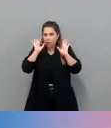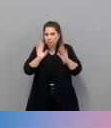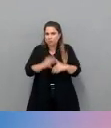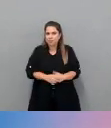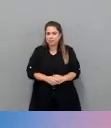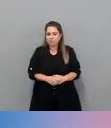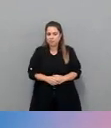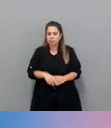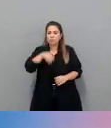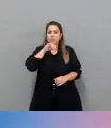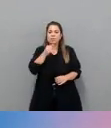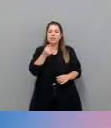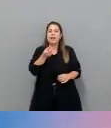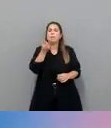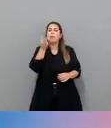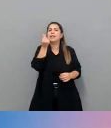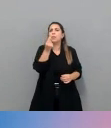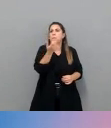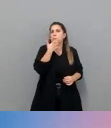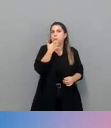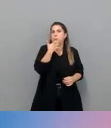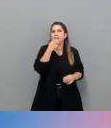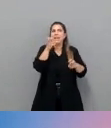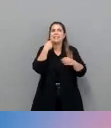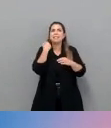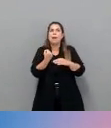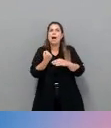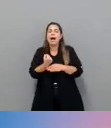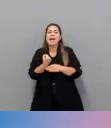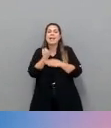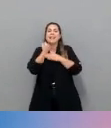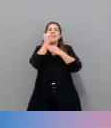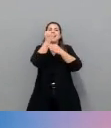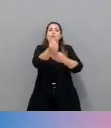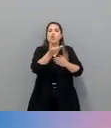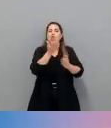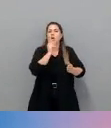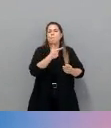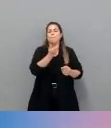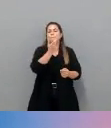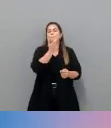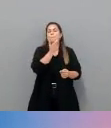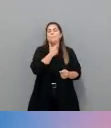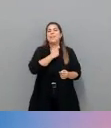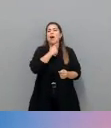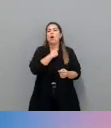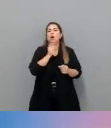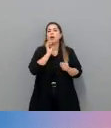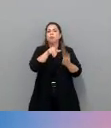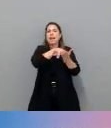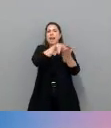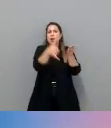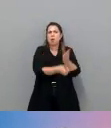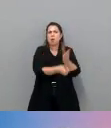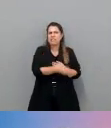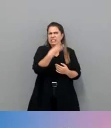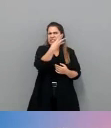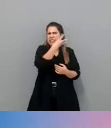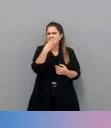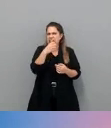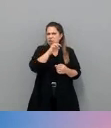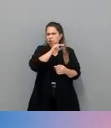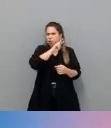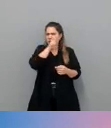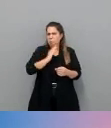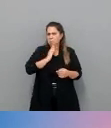hay cuantías importantes como las de refuerzo pedagógico de lenguaje, que son 913 euros al año para el